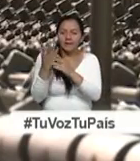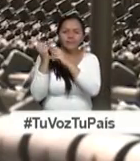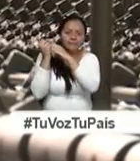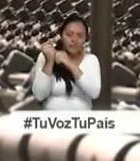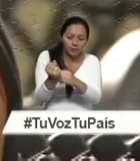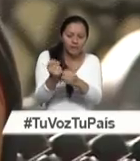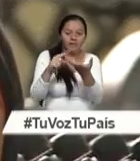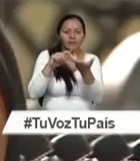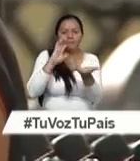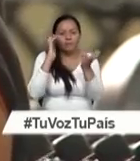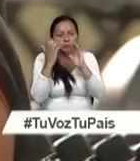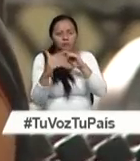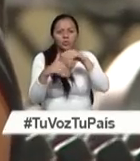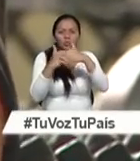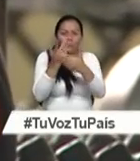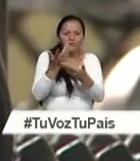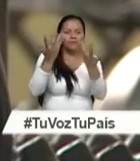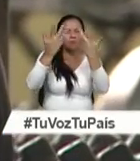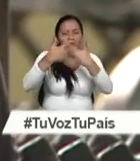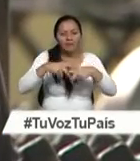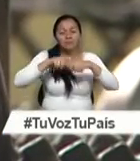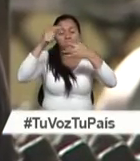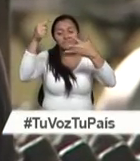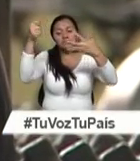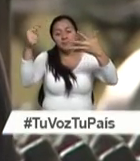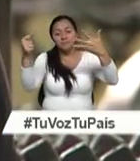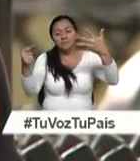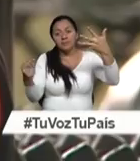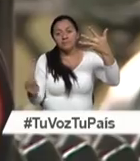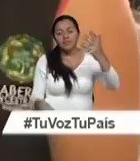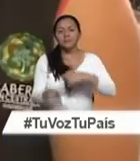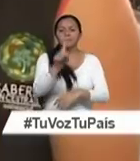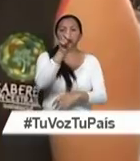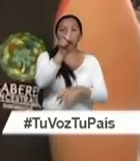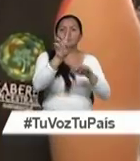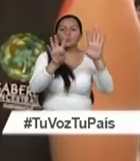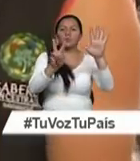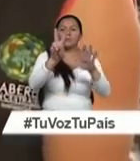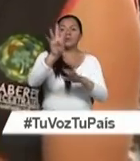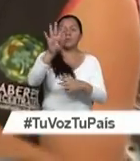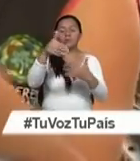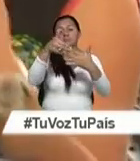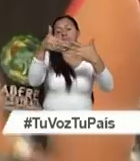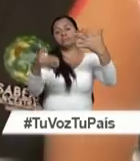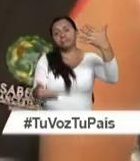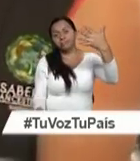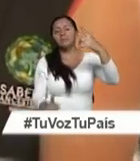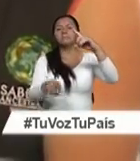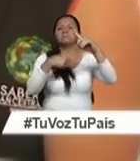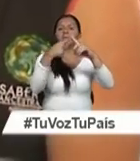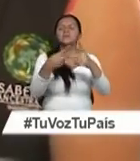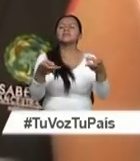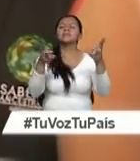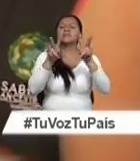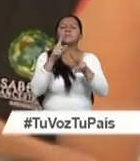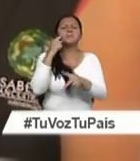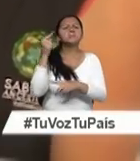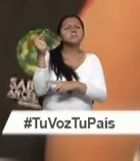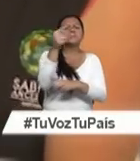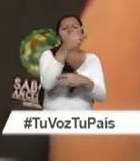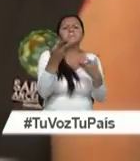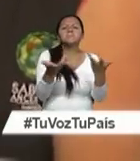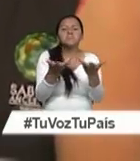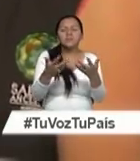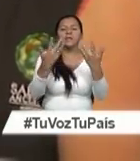que tuvo cuando la fábrica llegó a este sitio también en 1924. Y también ver esta gran... vemos